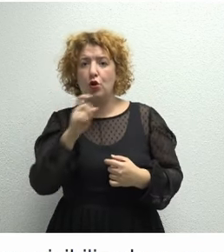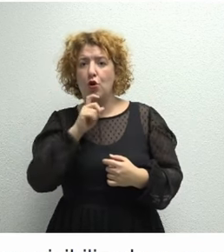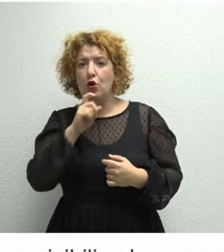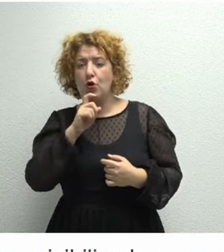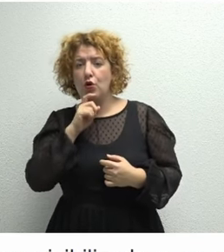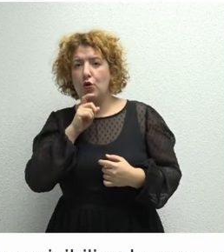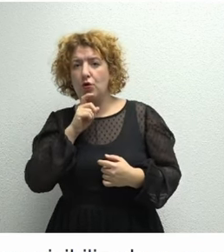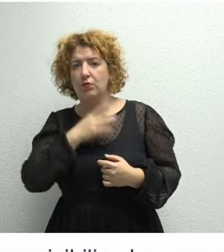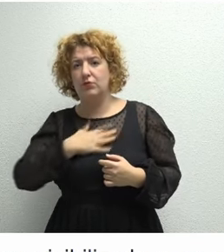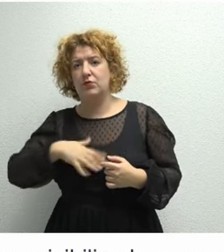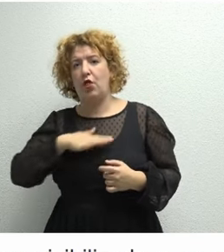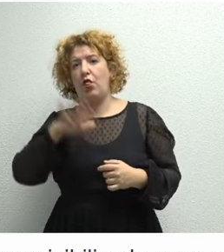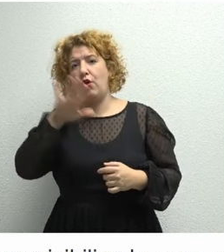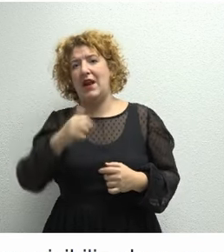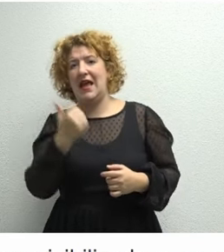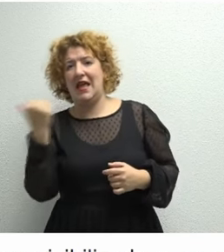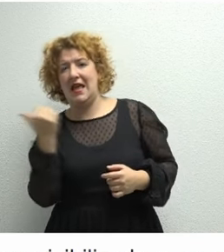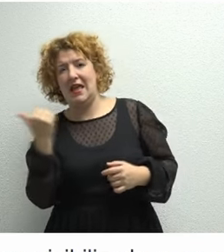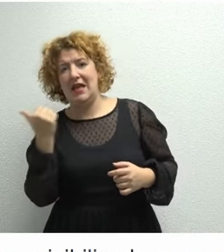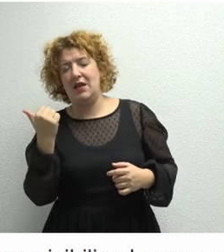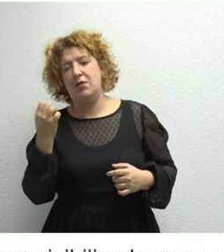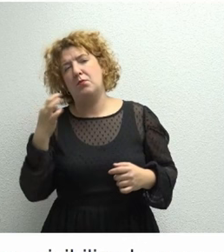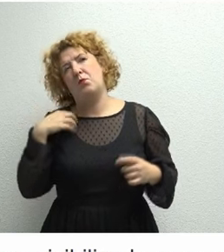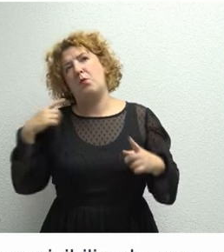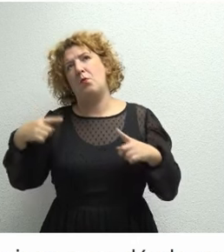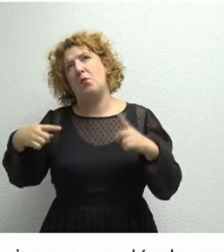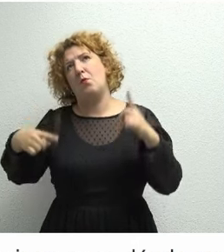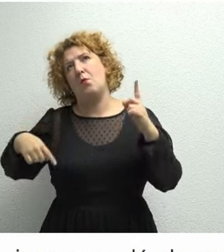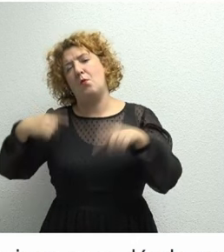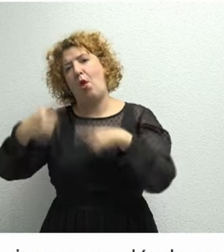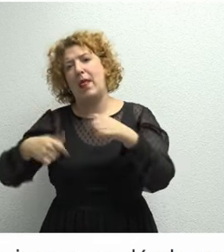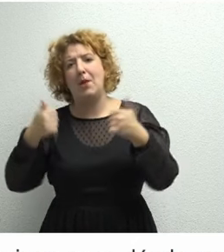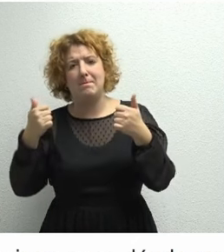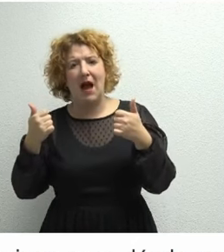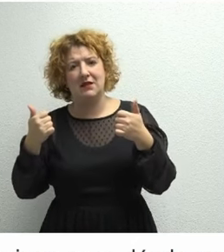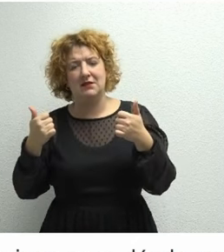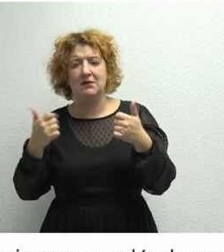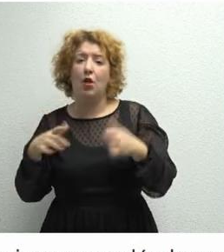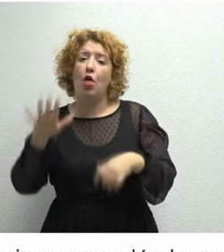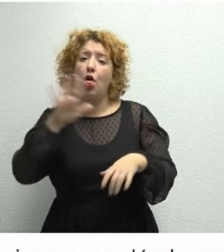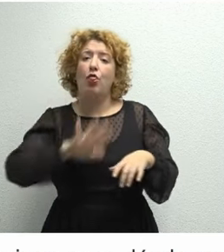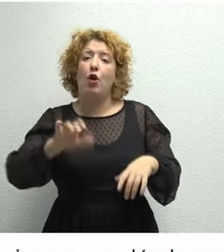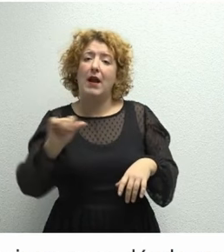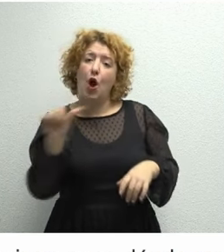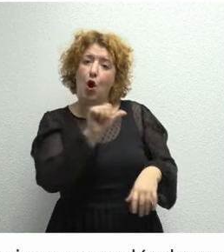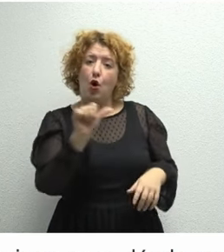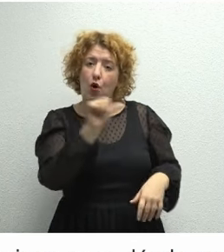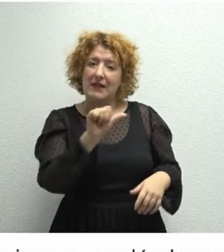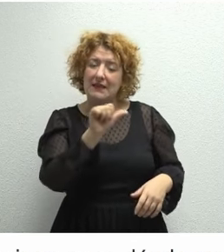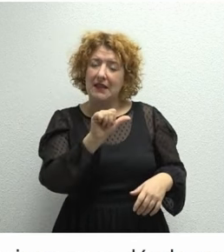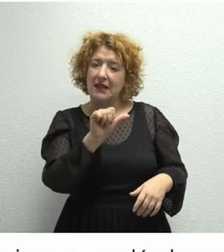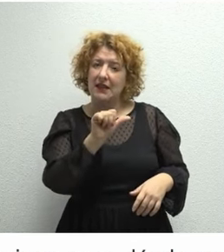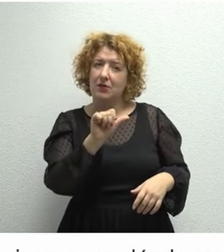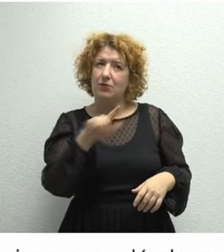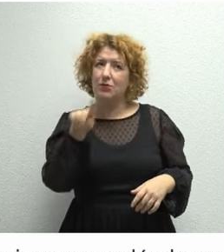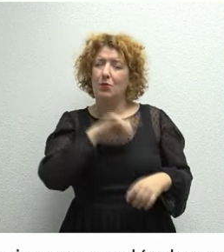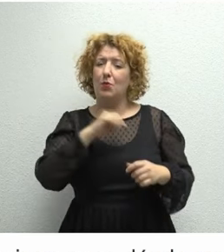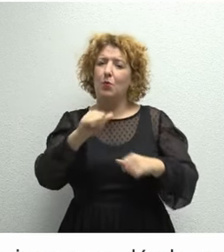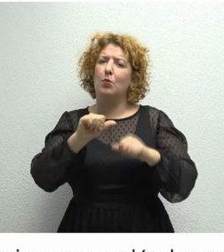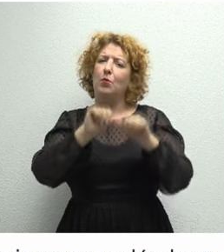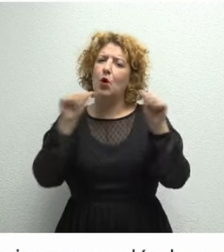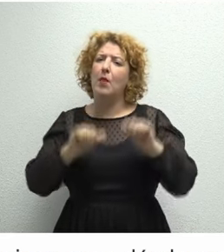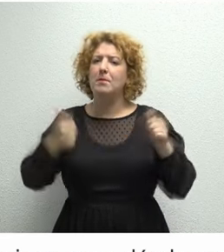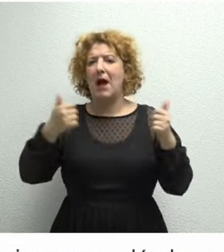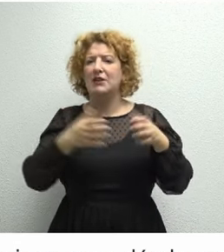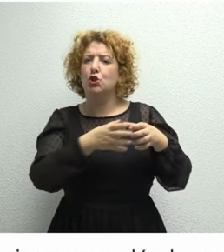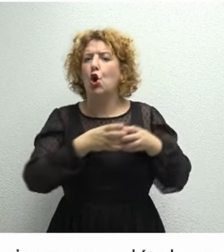niños de la zona este con un modelo más tradicional y a los niños de la zona oeste con un modelo pues más